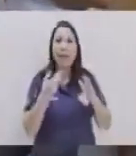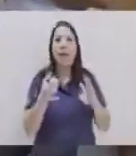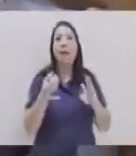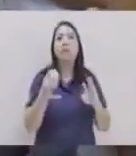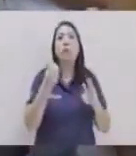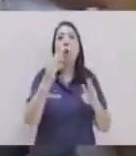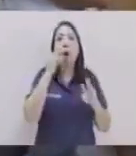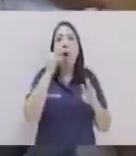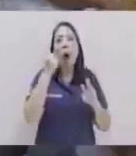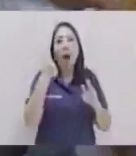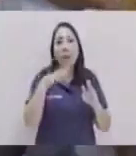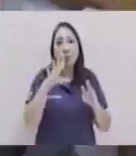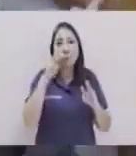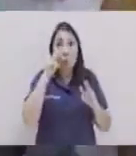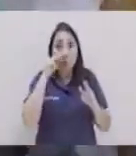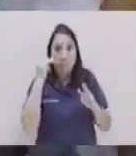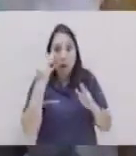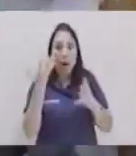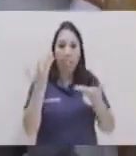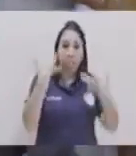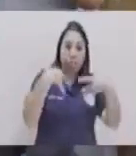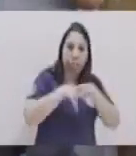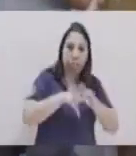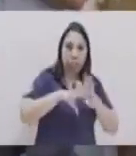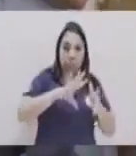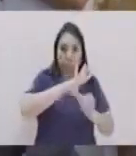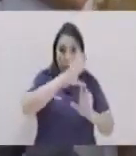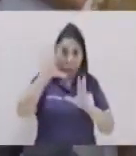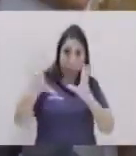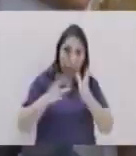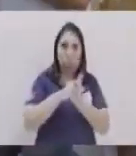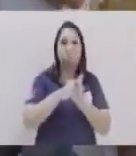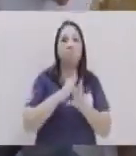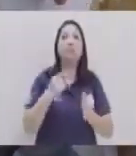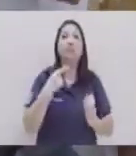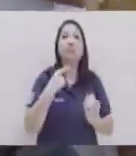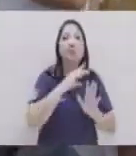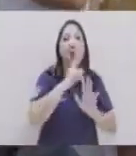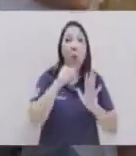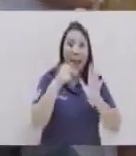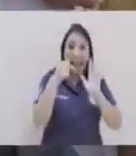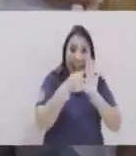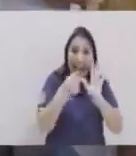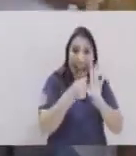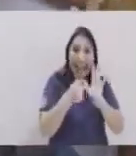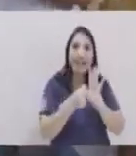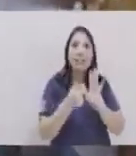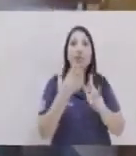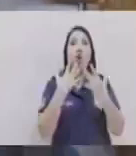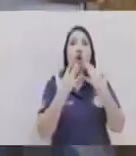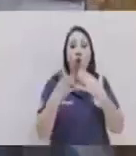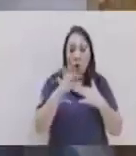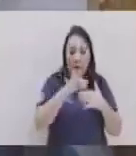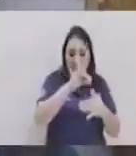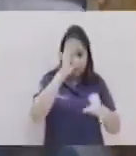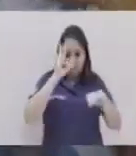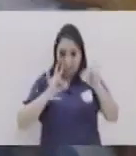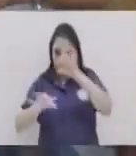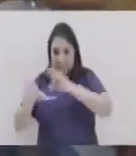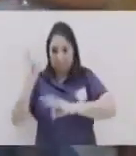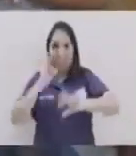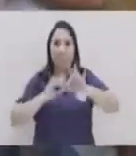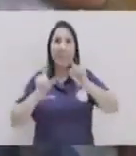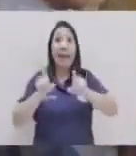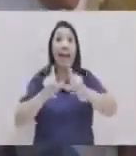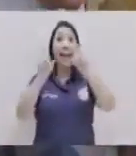azul violeta y el rojo violeta. La combinación de esos colores son los que nos dan esa experiencia de poder probar con colores diferentes y poderlos